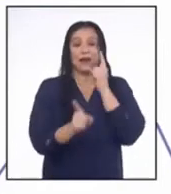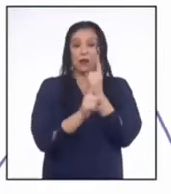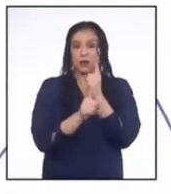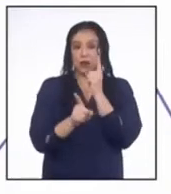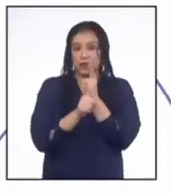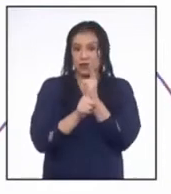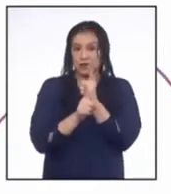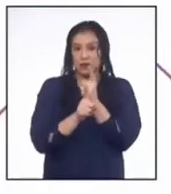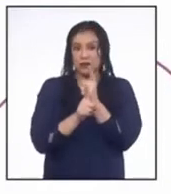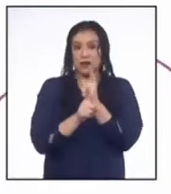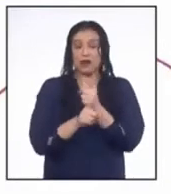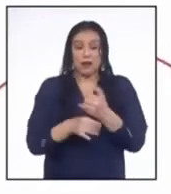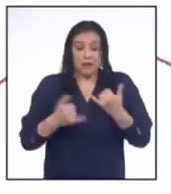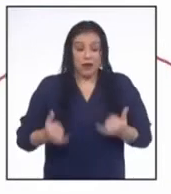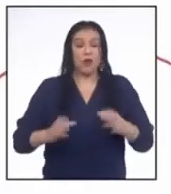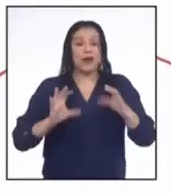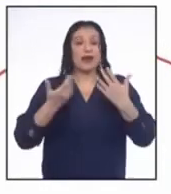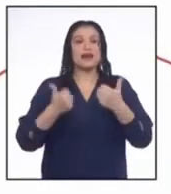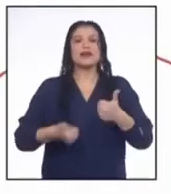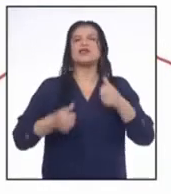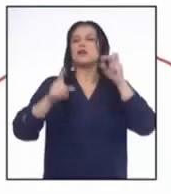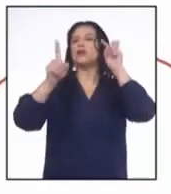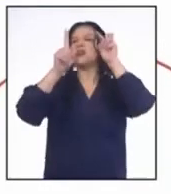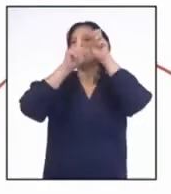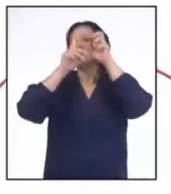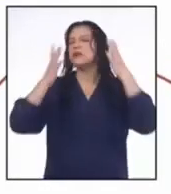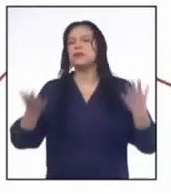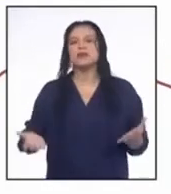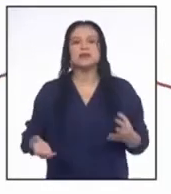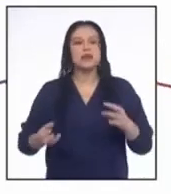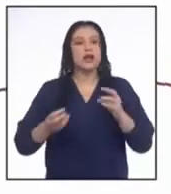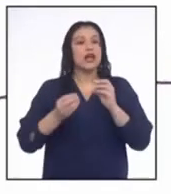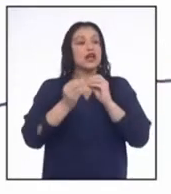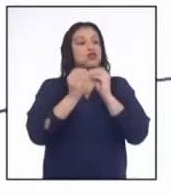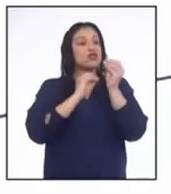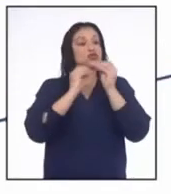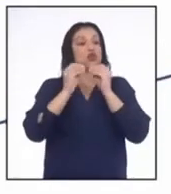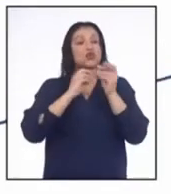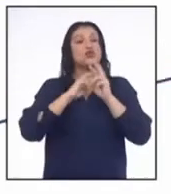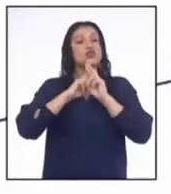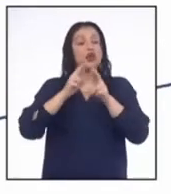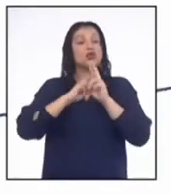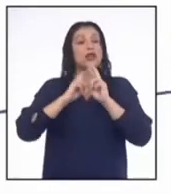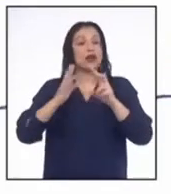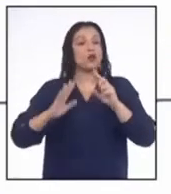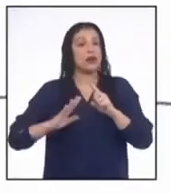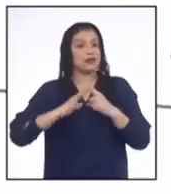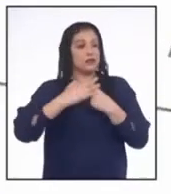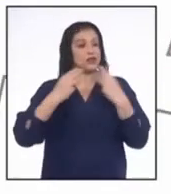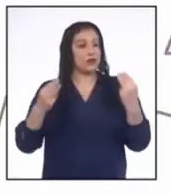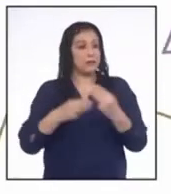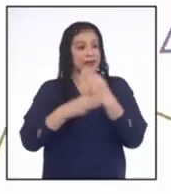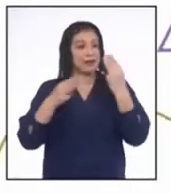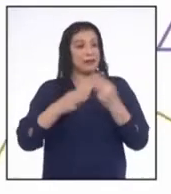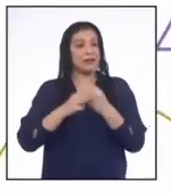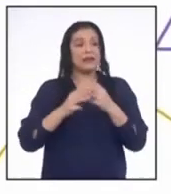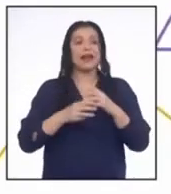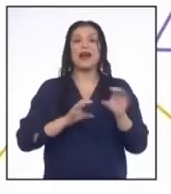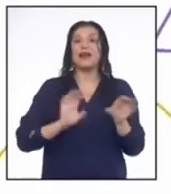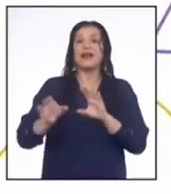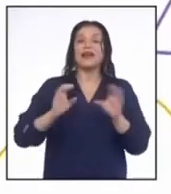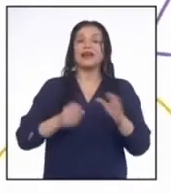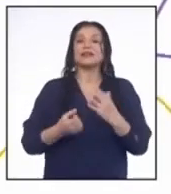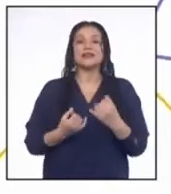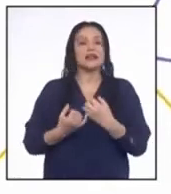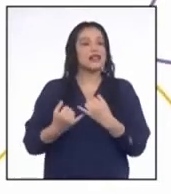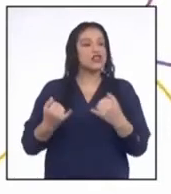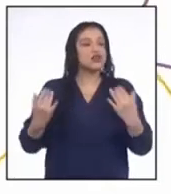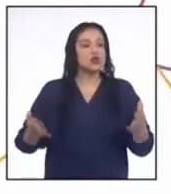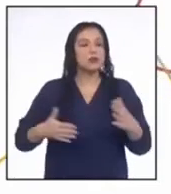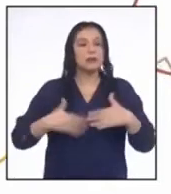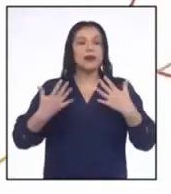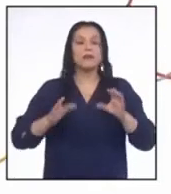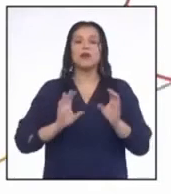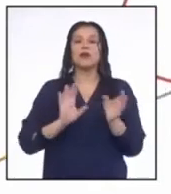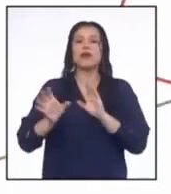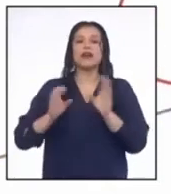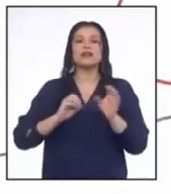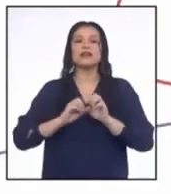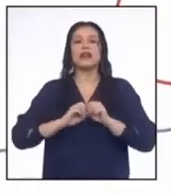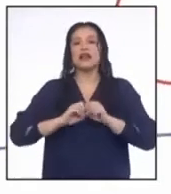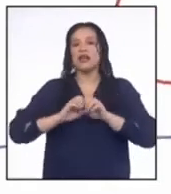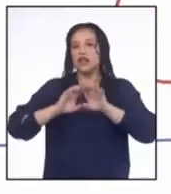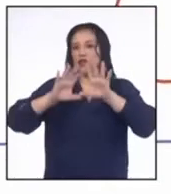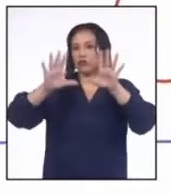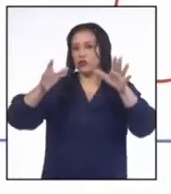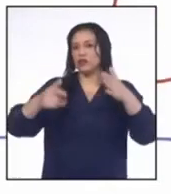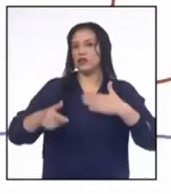Efectivamente, para el programa de hoy tendremos como propósito resolver una situación y elaborar insumos para organizar nuestro producto y difundirlo a través de nuestro